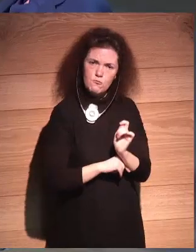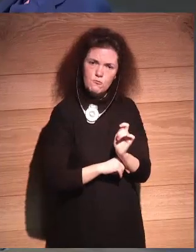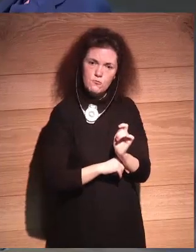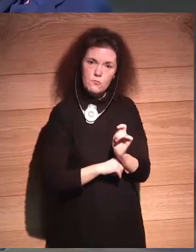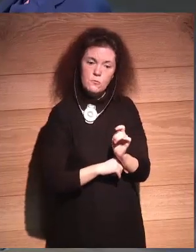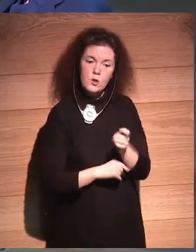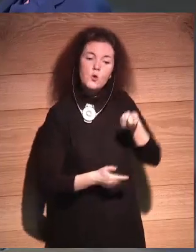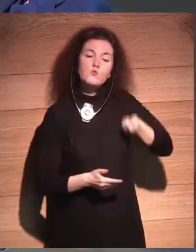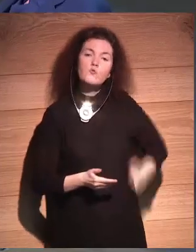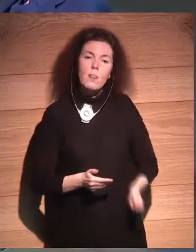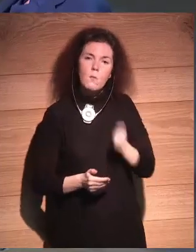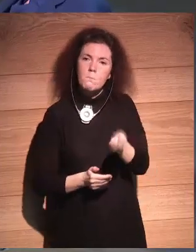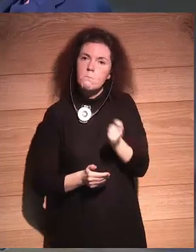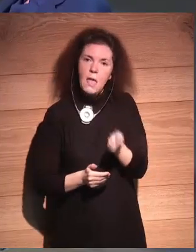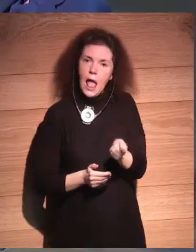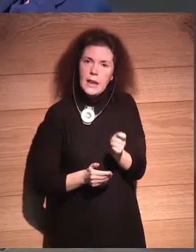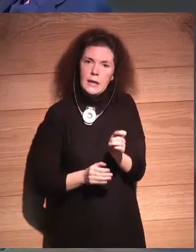sin pagarle un salario